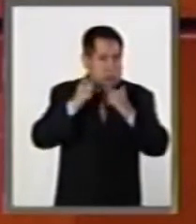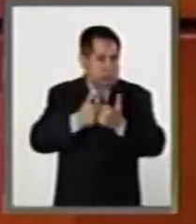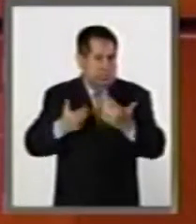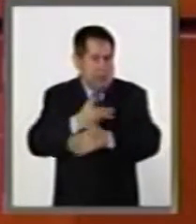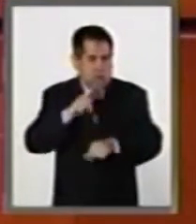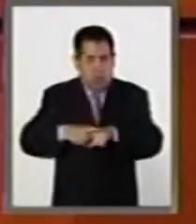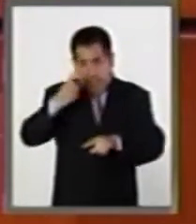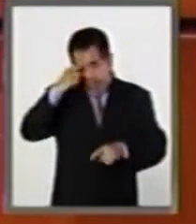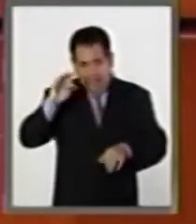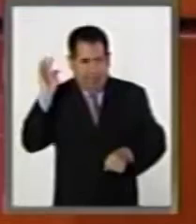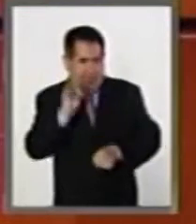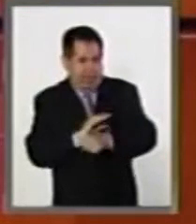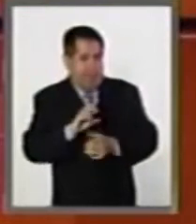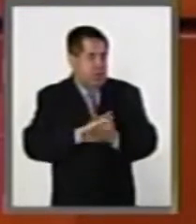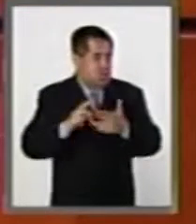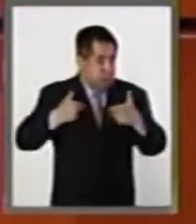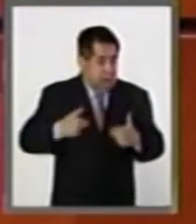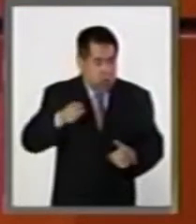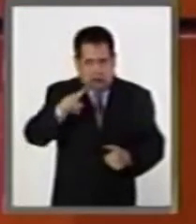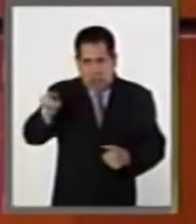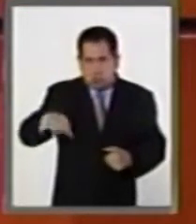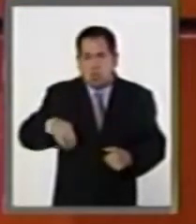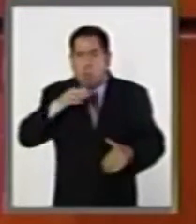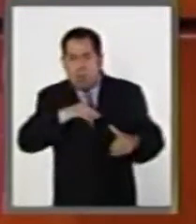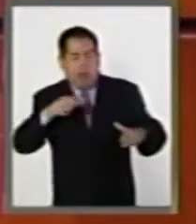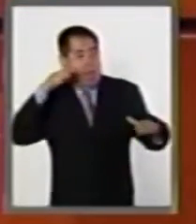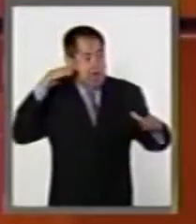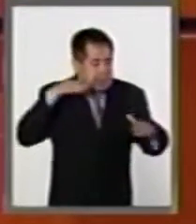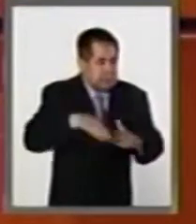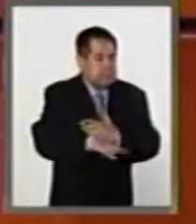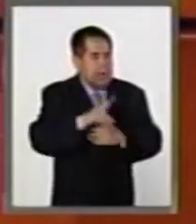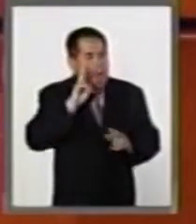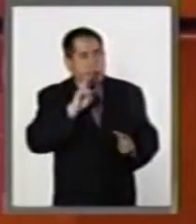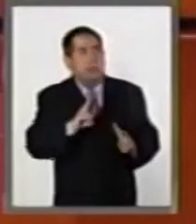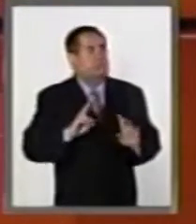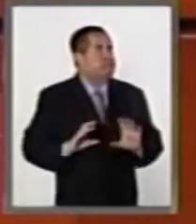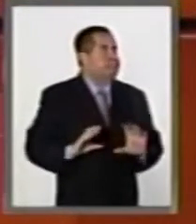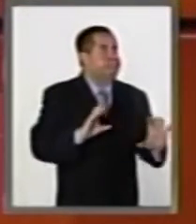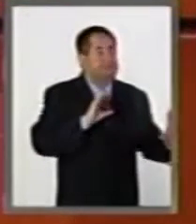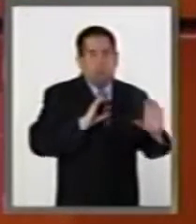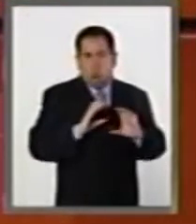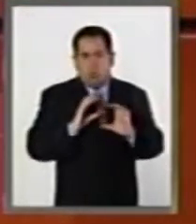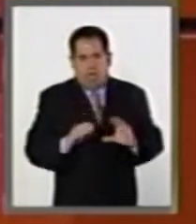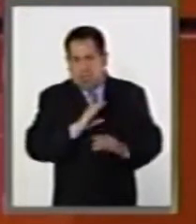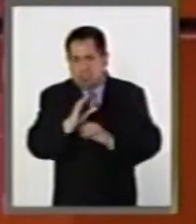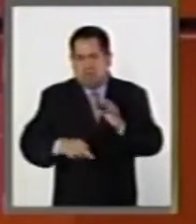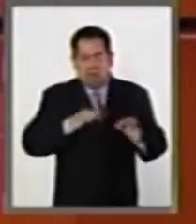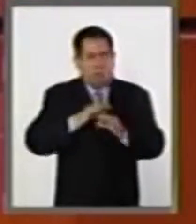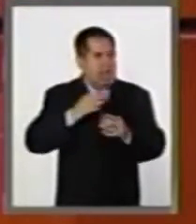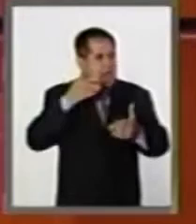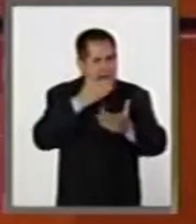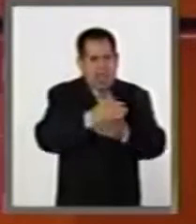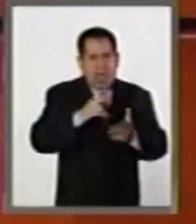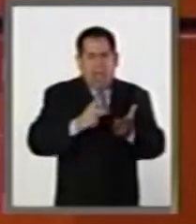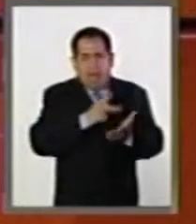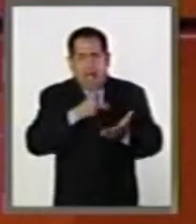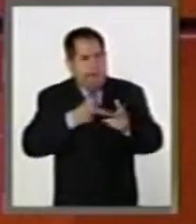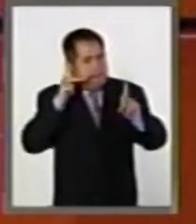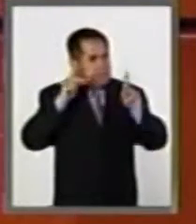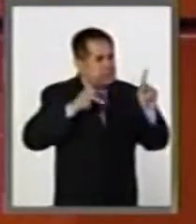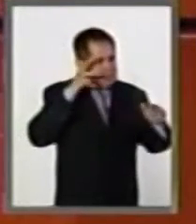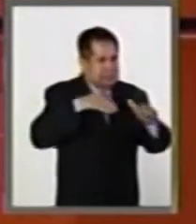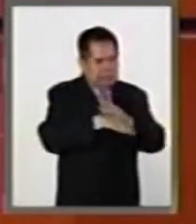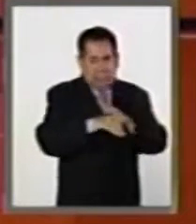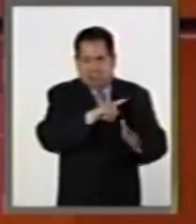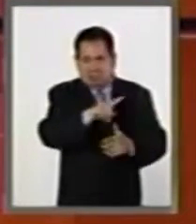internacionales de protección de los derechos humanos puedan ingresar y llevar a cabo visitas a los centros de